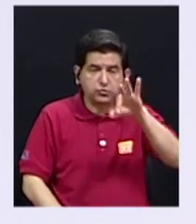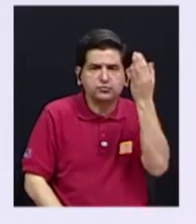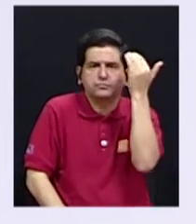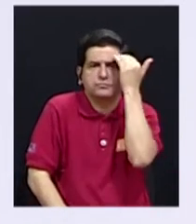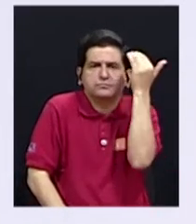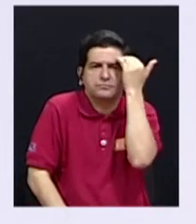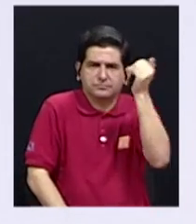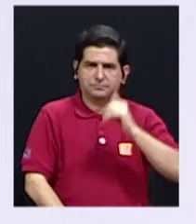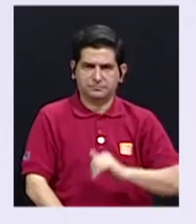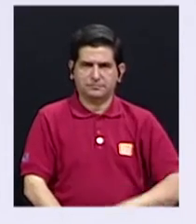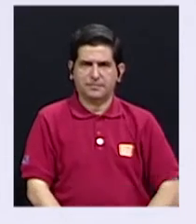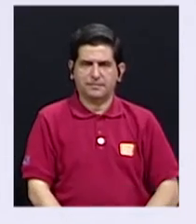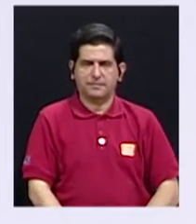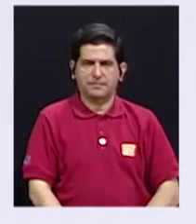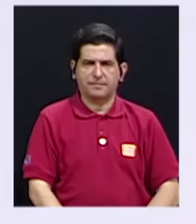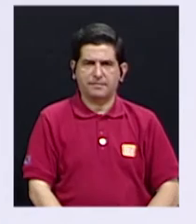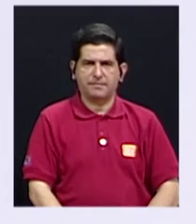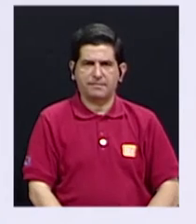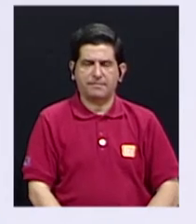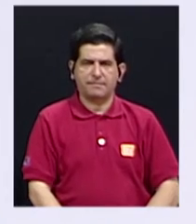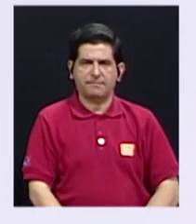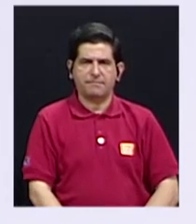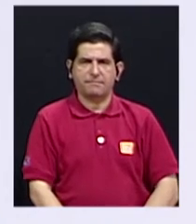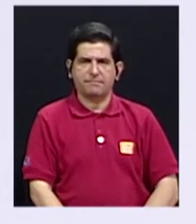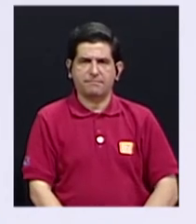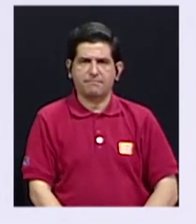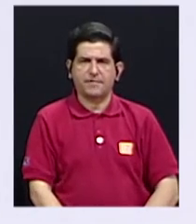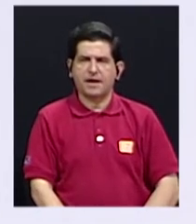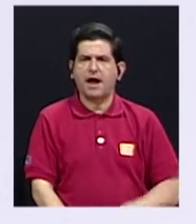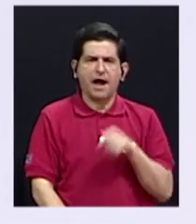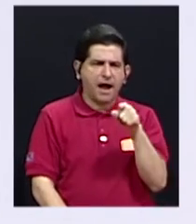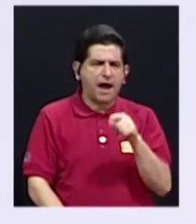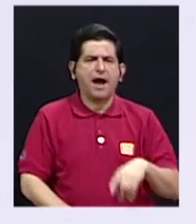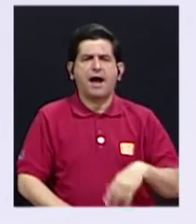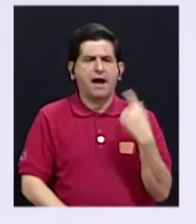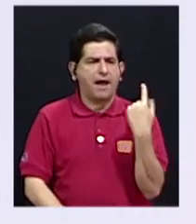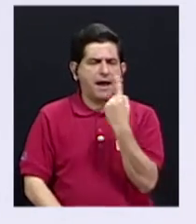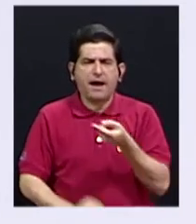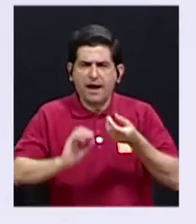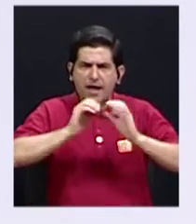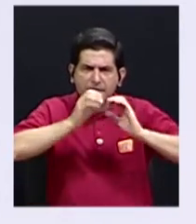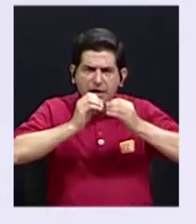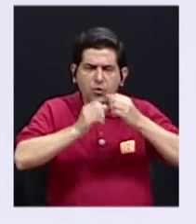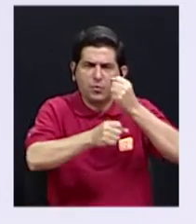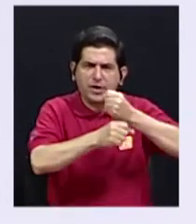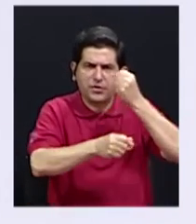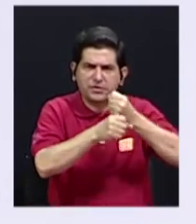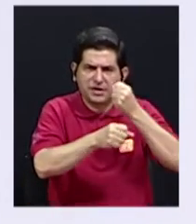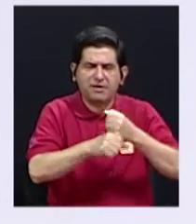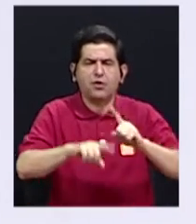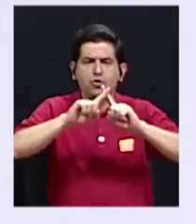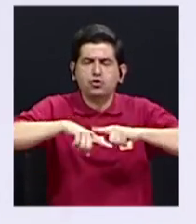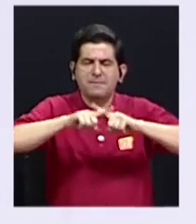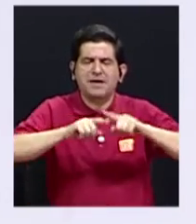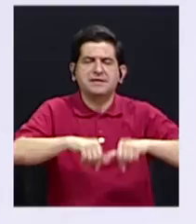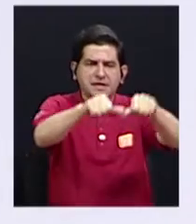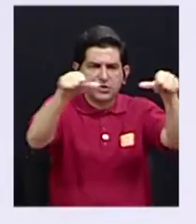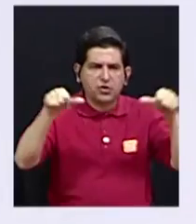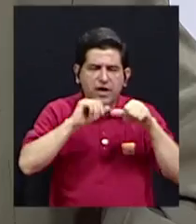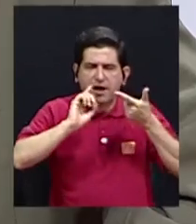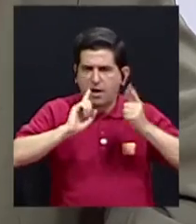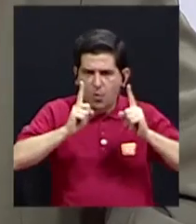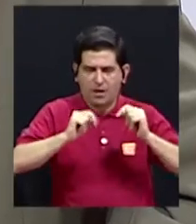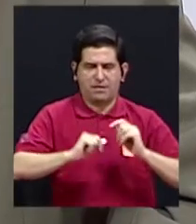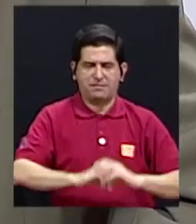saber cuáles son los valores para cada indicador laboral en cada una de estas disciplinas